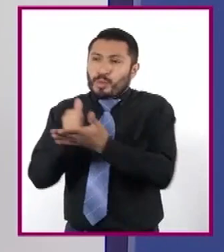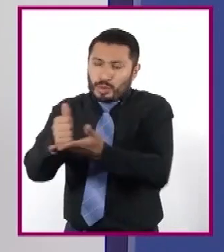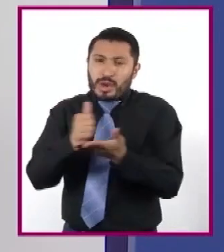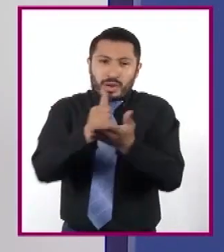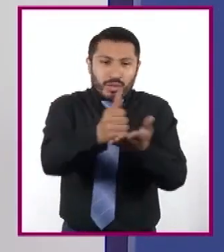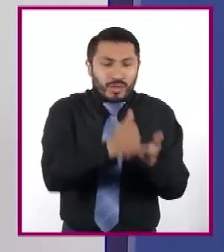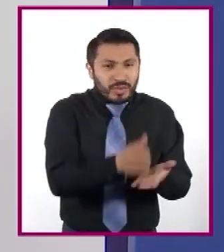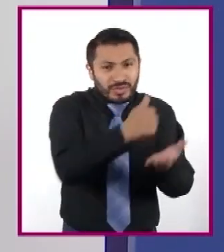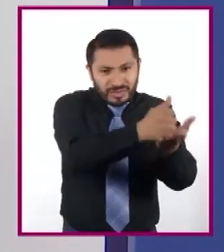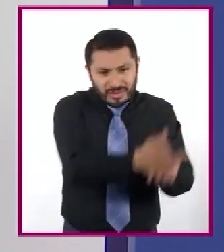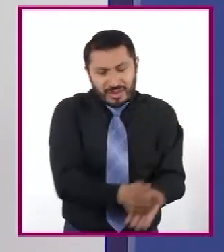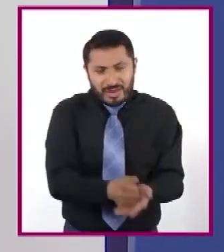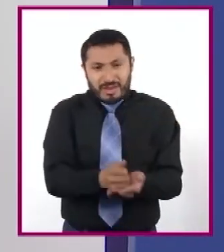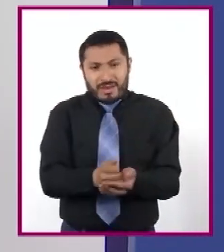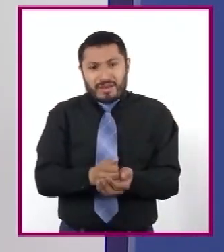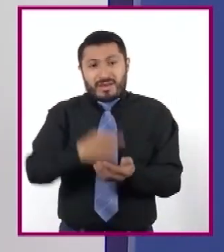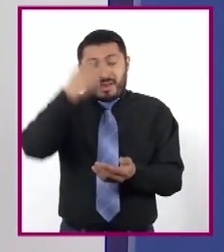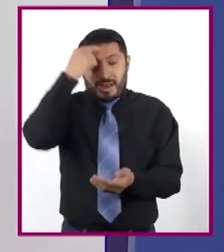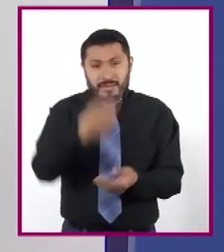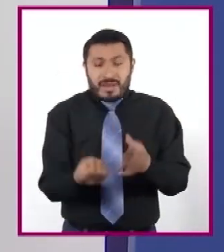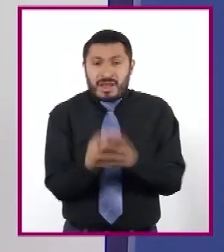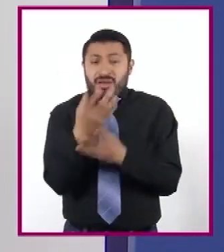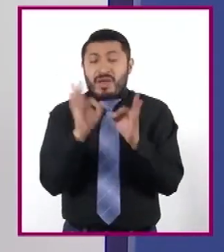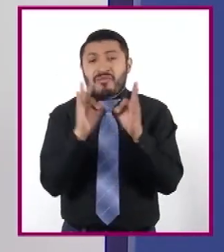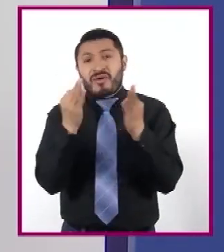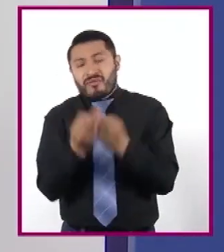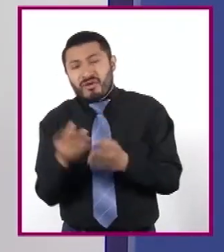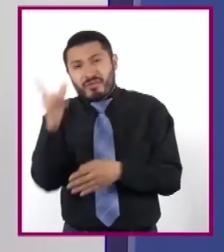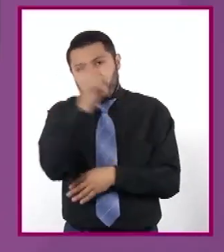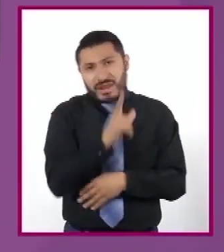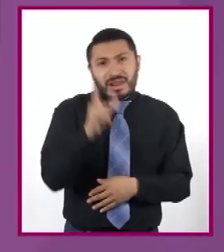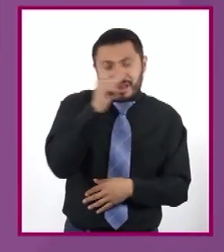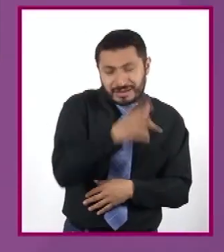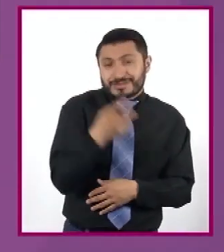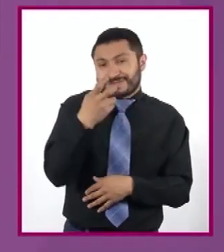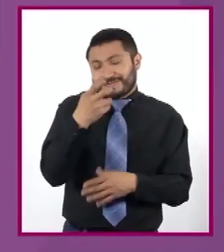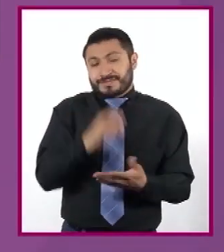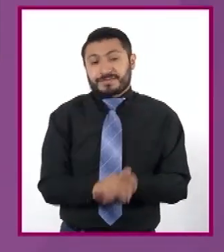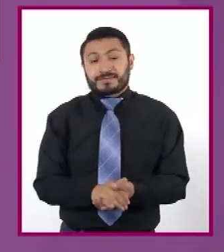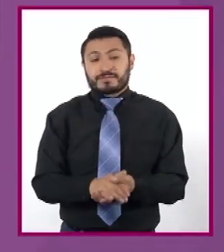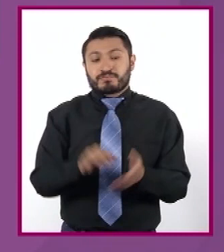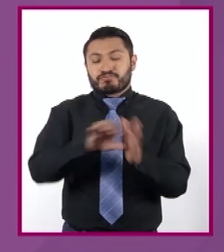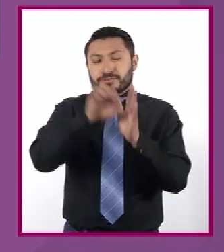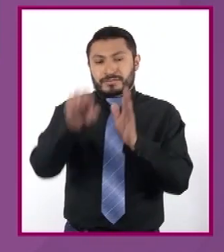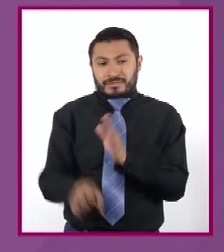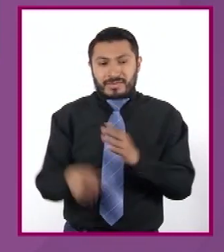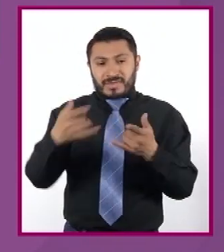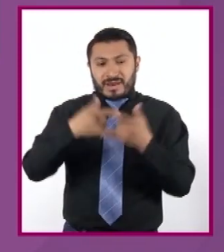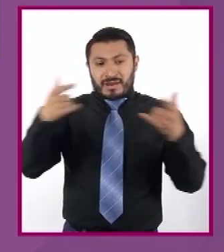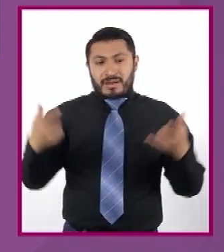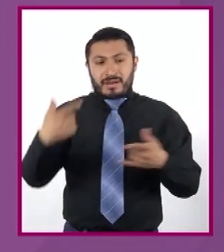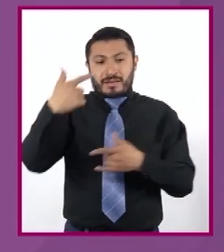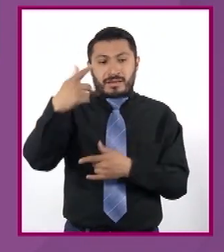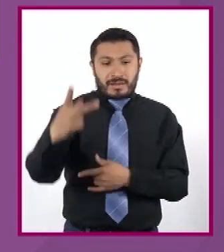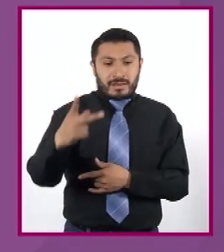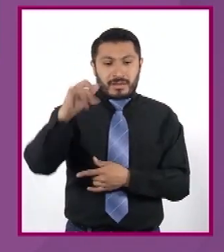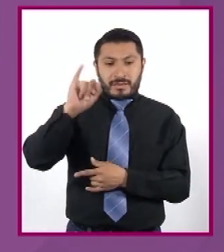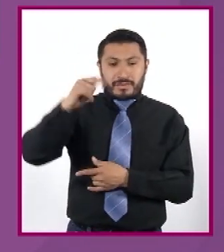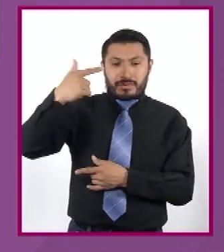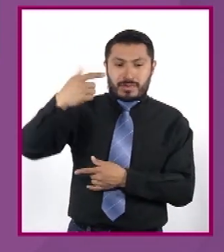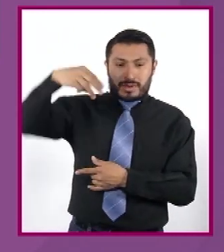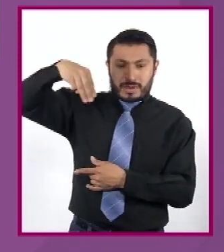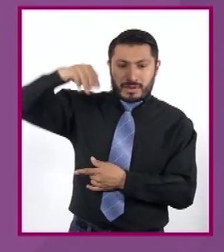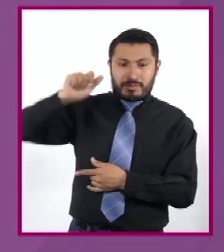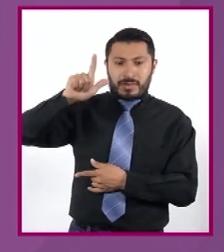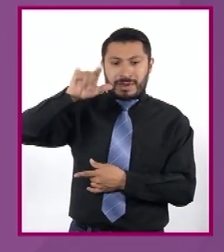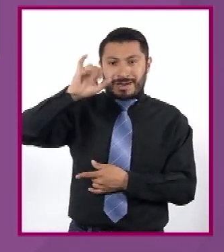necesite adaptarse a una nueva forma, ¿no?, del lenguaje. Tal como sucedió en la historia Pigmalión, una obra del